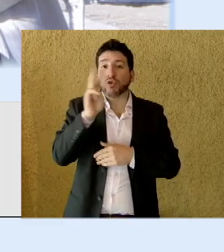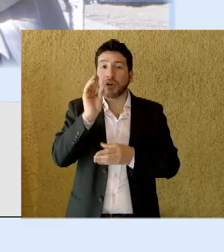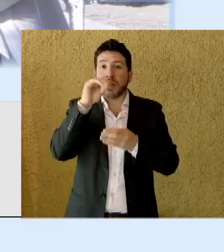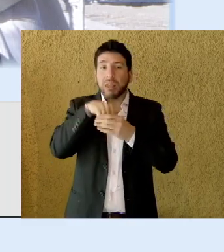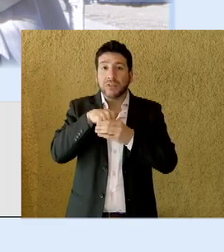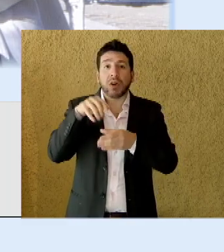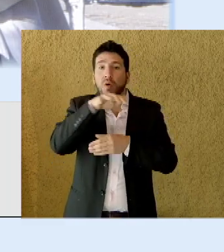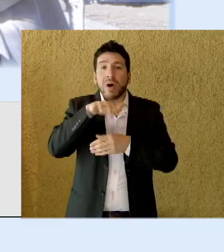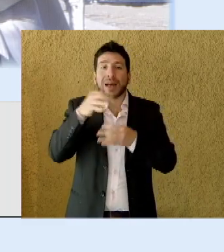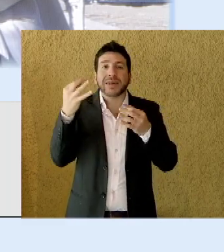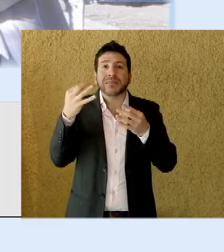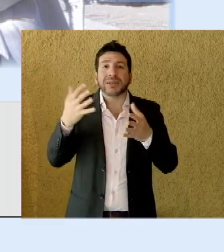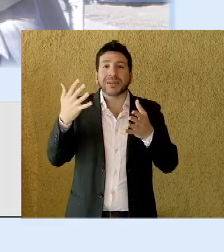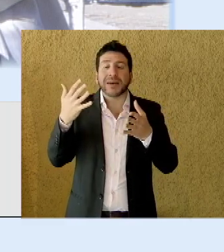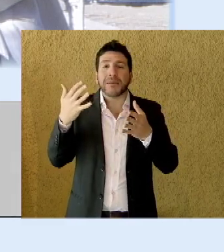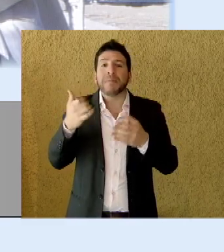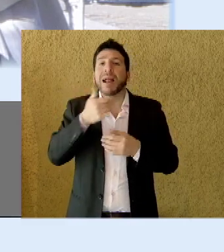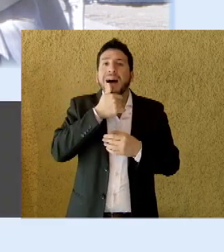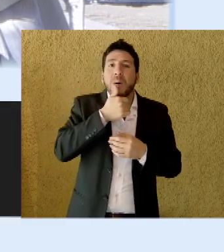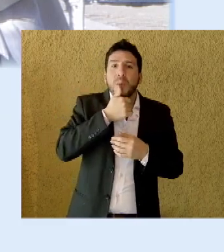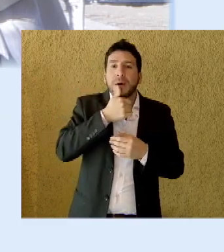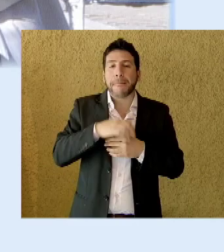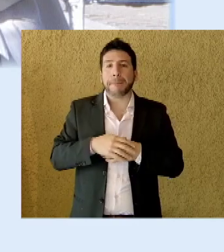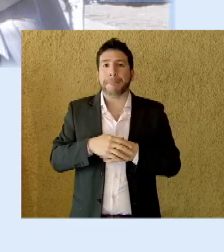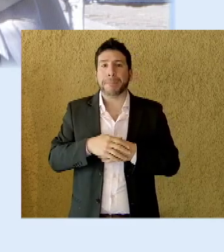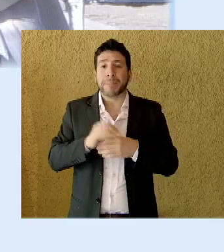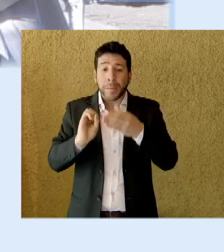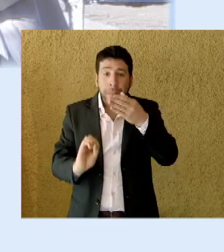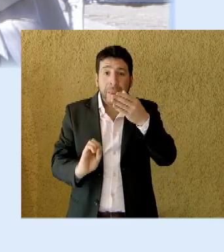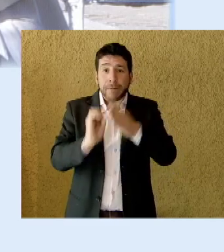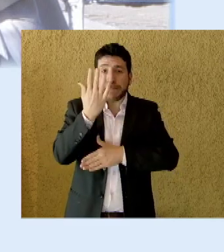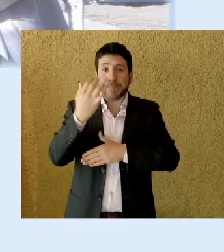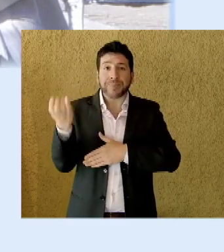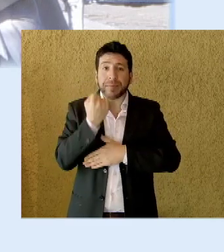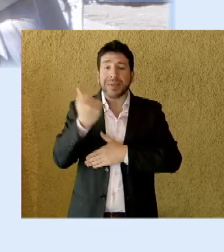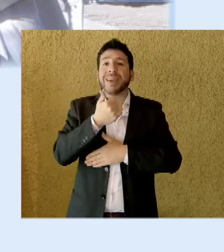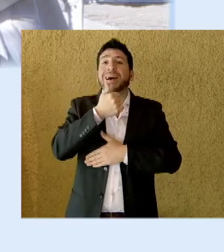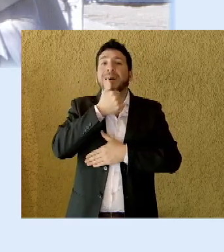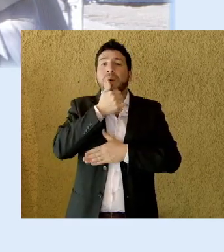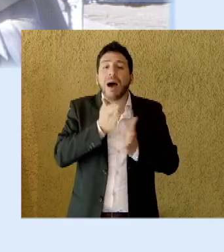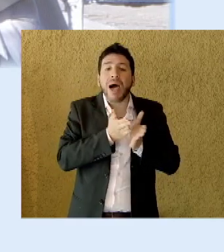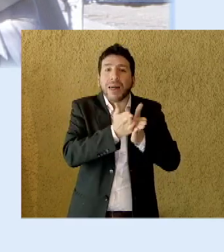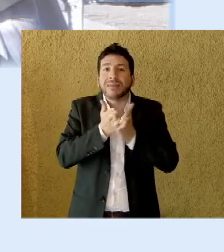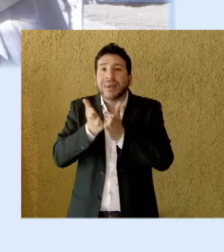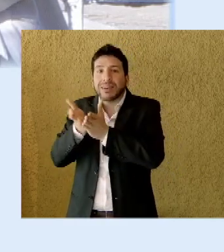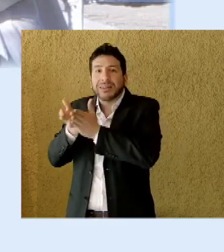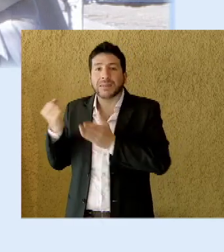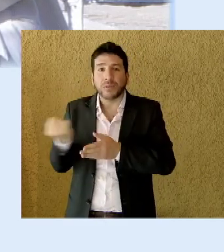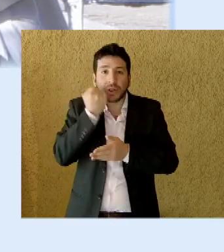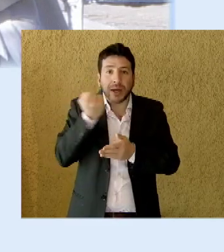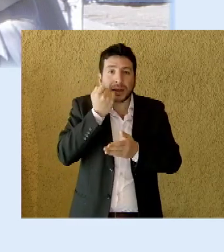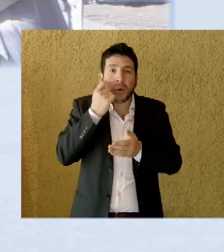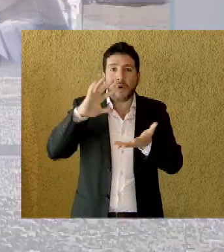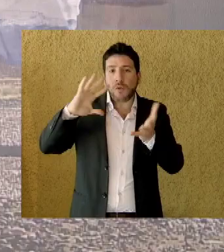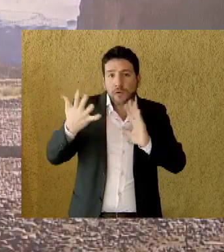que está dedicado al agua y a la importancia para la Fundación de Mendoza que ha tenido el sistema de acequias y toda la utilización que se ha hecho